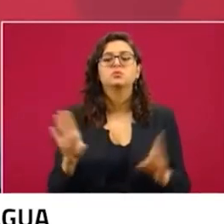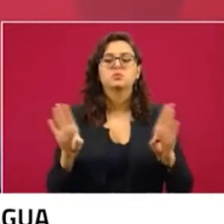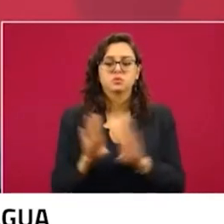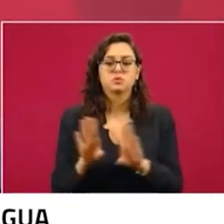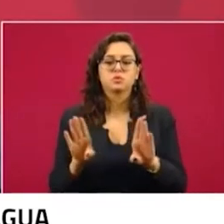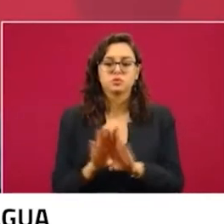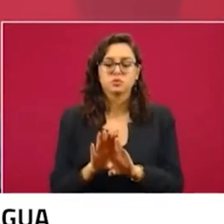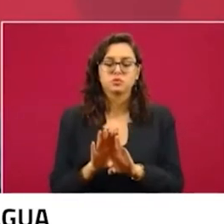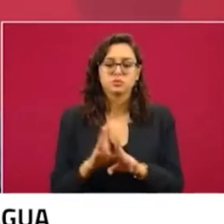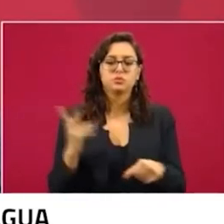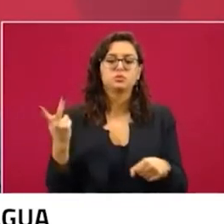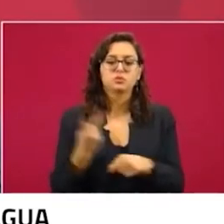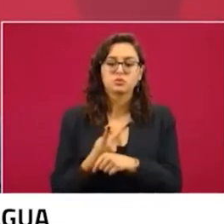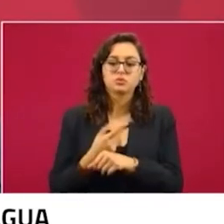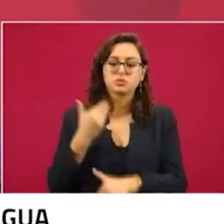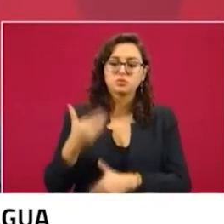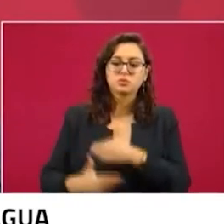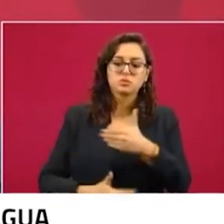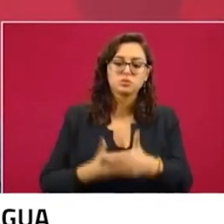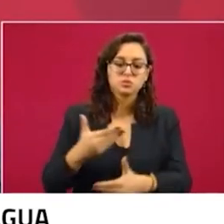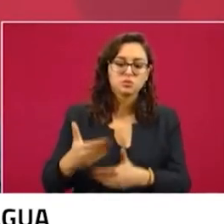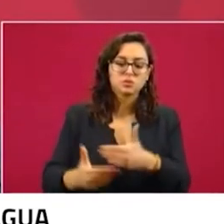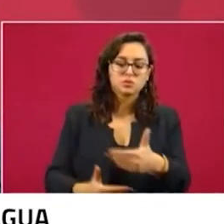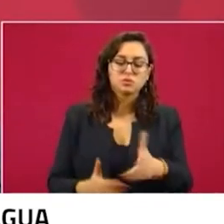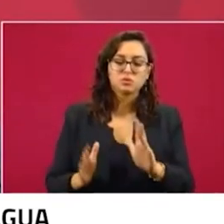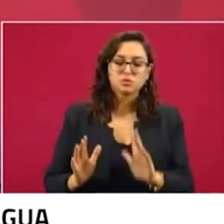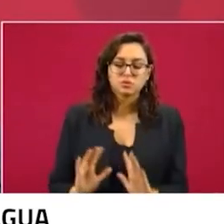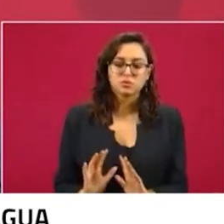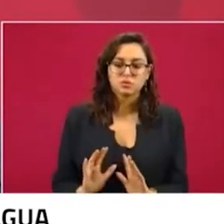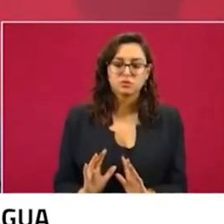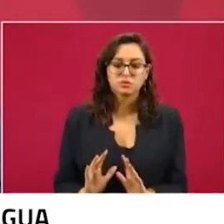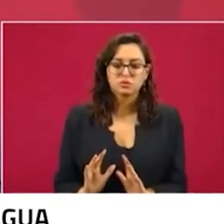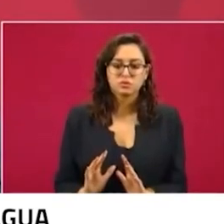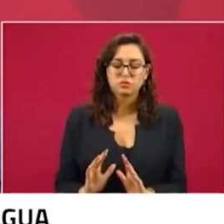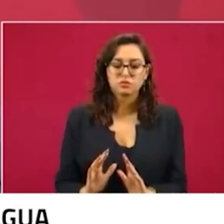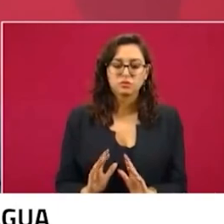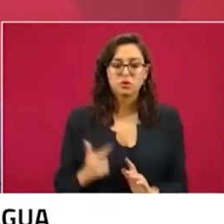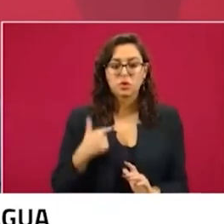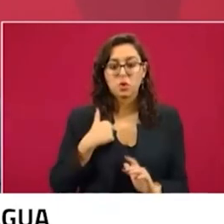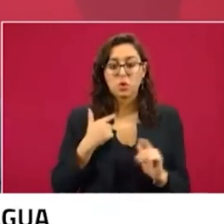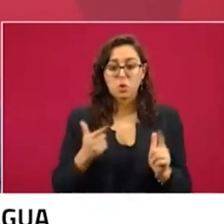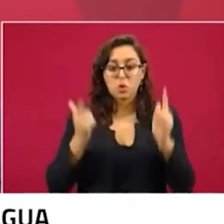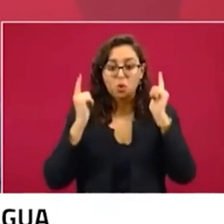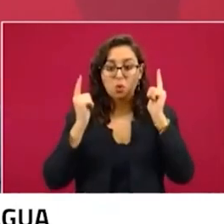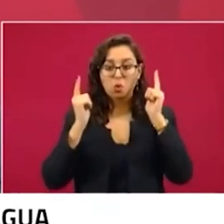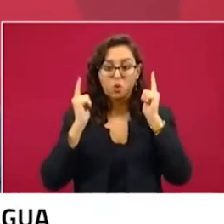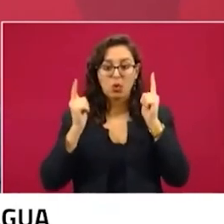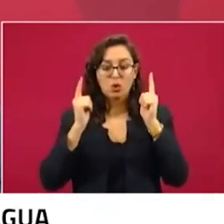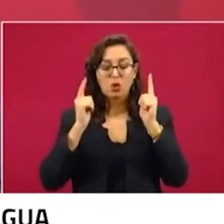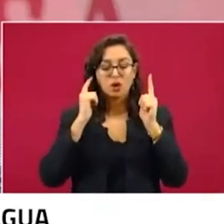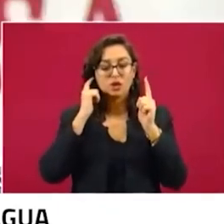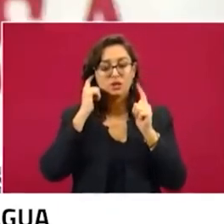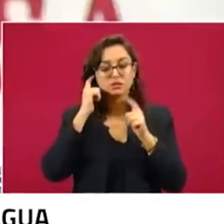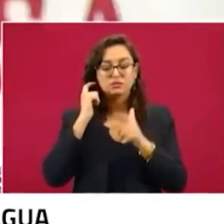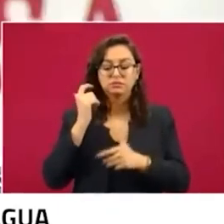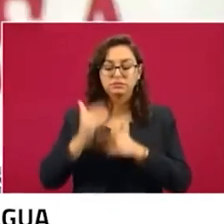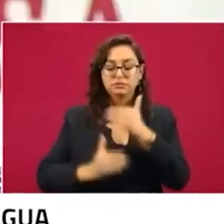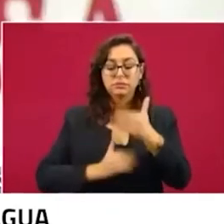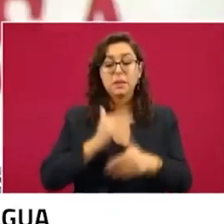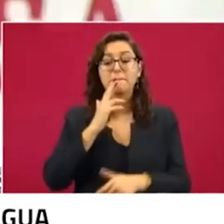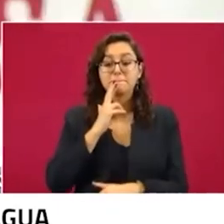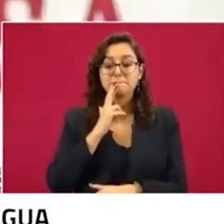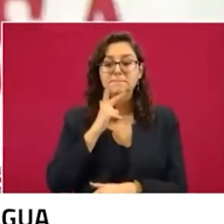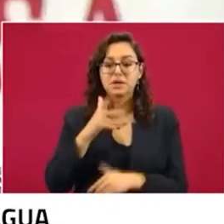va comportando la situación yo espero que vaya mejorando para